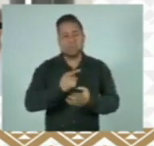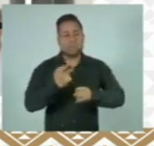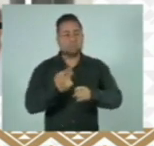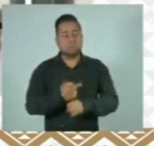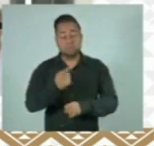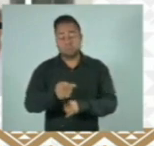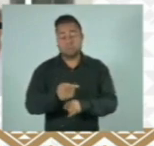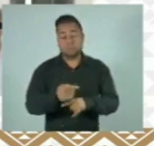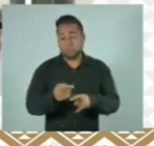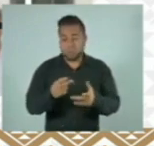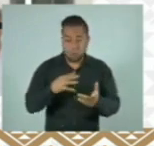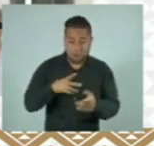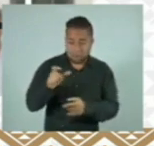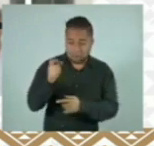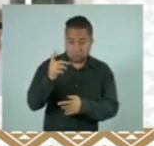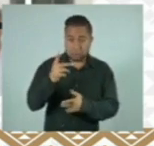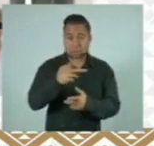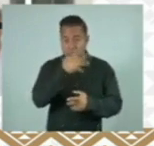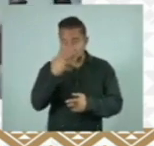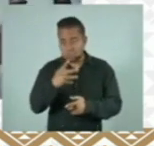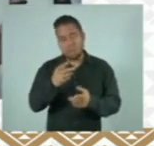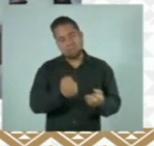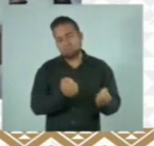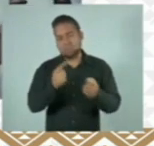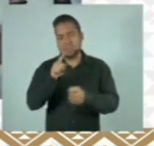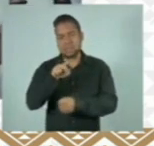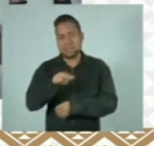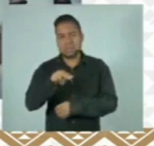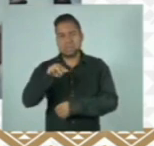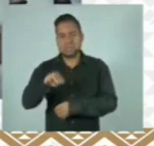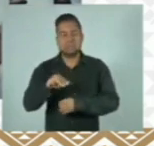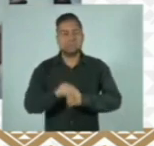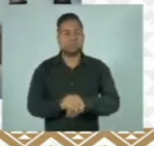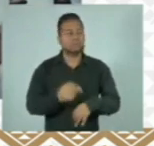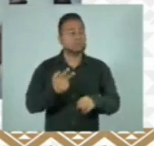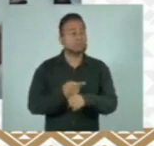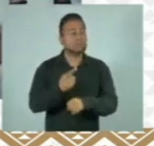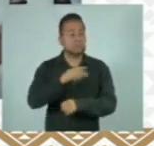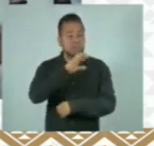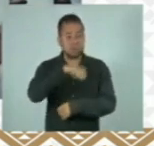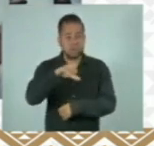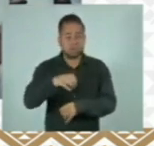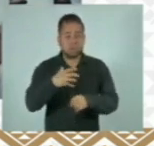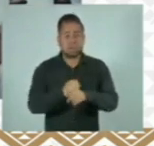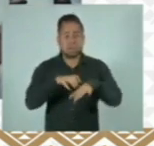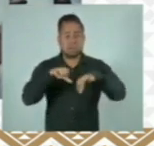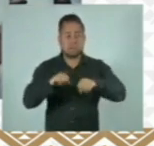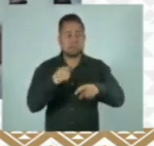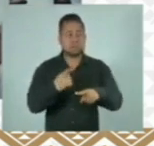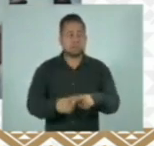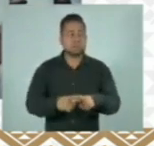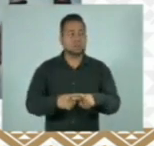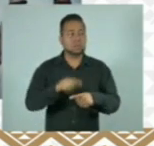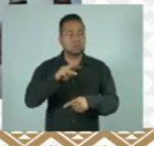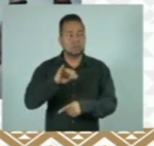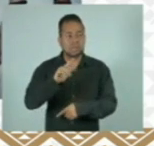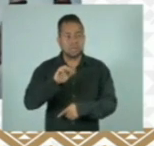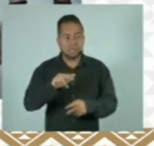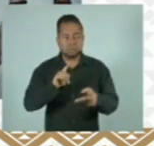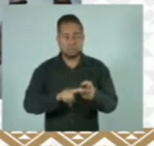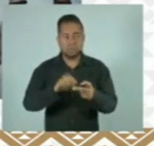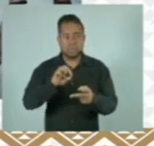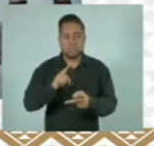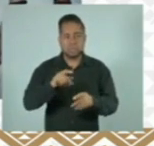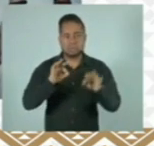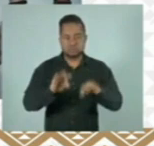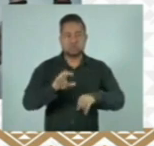en el país, por tal motivo fueron puestos a disposición del Instituto Nacional de Migración. En Cuilapan de Guerrero, la Policía Estatal llevó a cabo el aseguramiento y detención de William N. y Edgar N., de